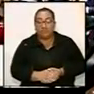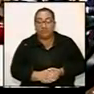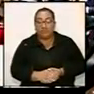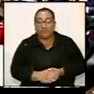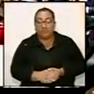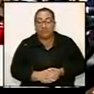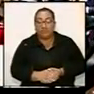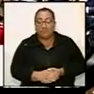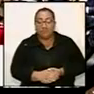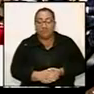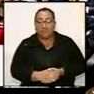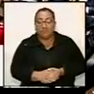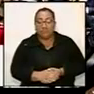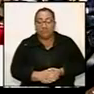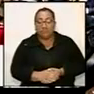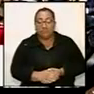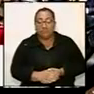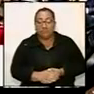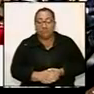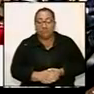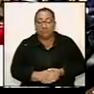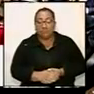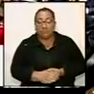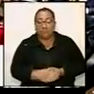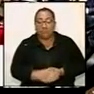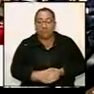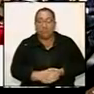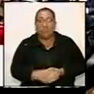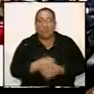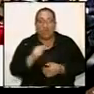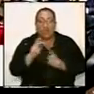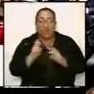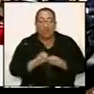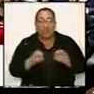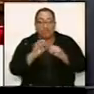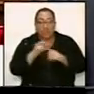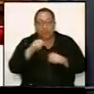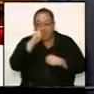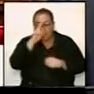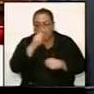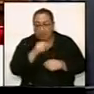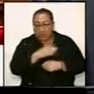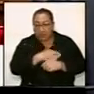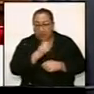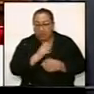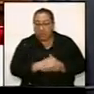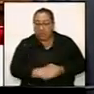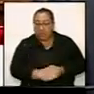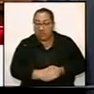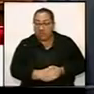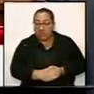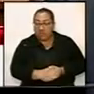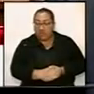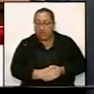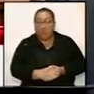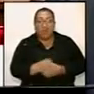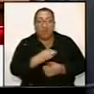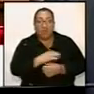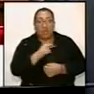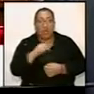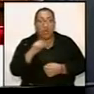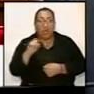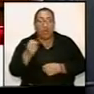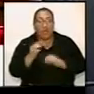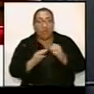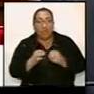congresista Espinosa. Yo creo que este es el tema más importante de un país. Como decía Cunnan y Heckman, premios Nobel de